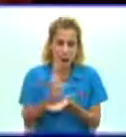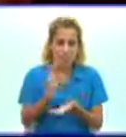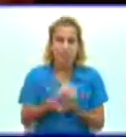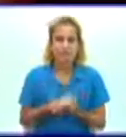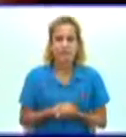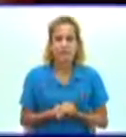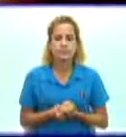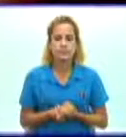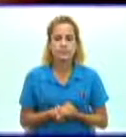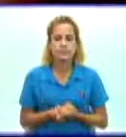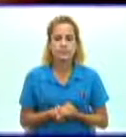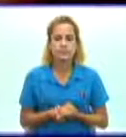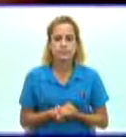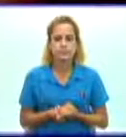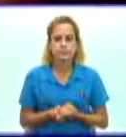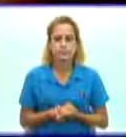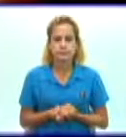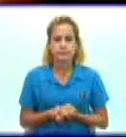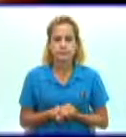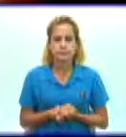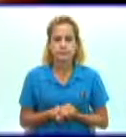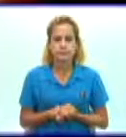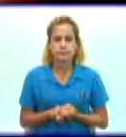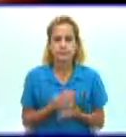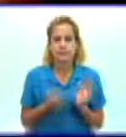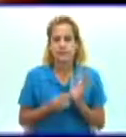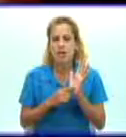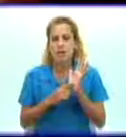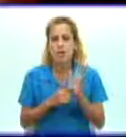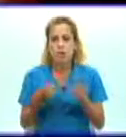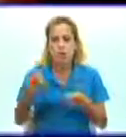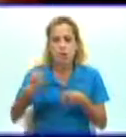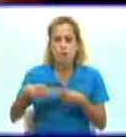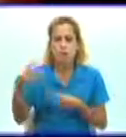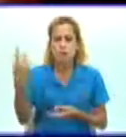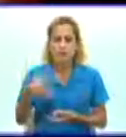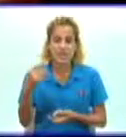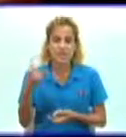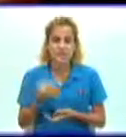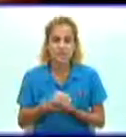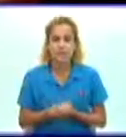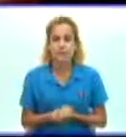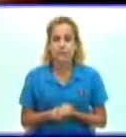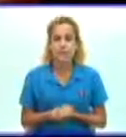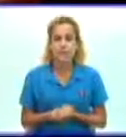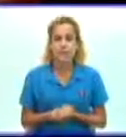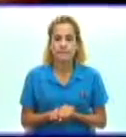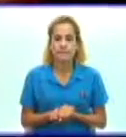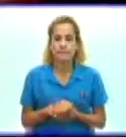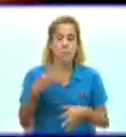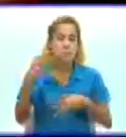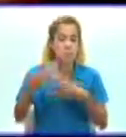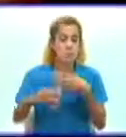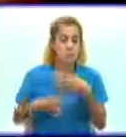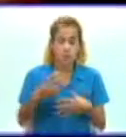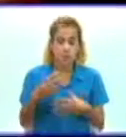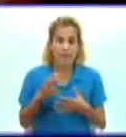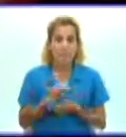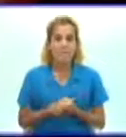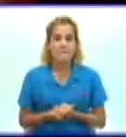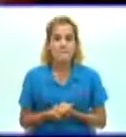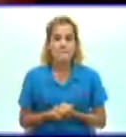haber cerrado. ¿Qué les presento ahora? Ahora vamos a resolver otro ejercicio. Ahora yo les voy a presentar a ustedes un problema